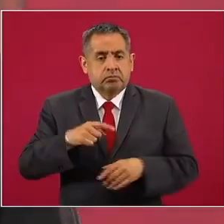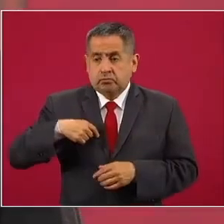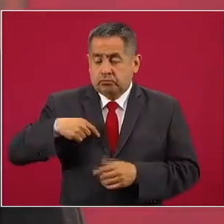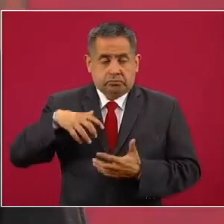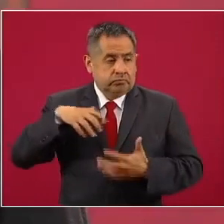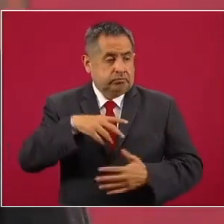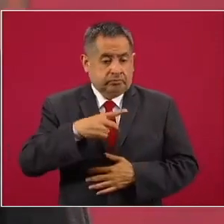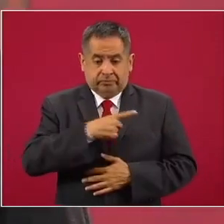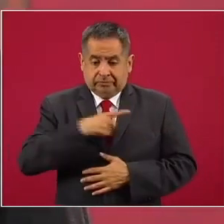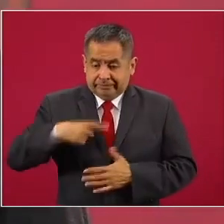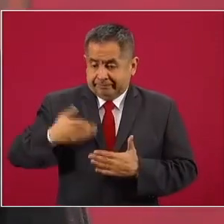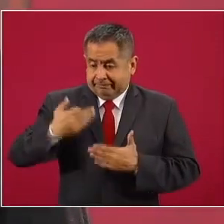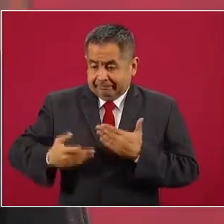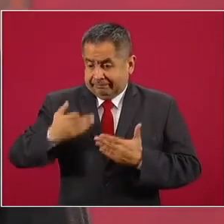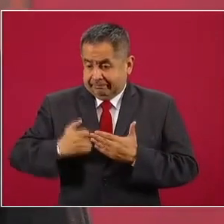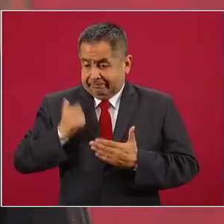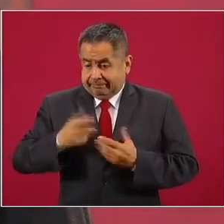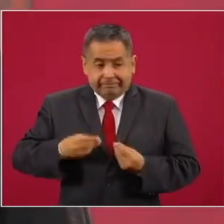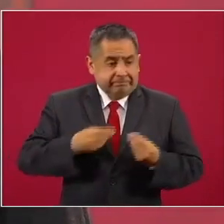nada